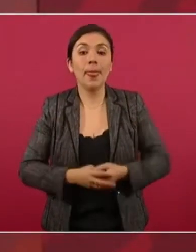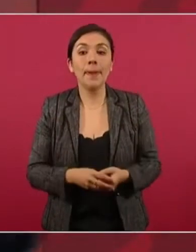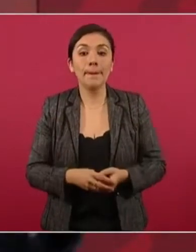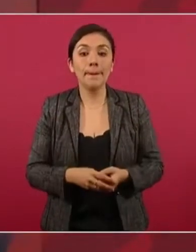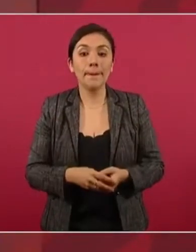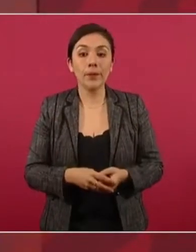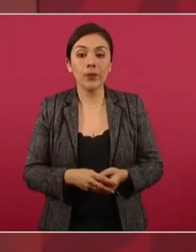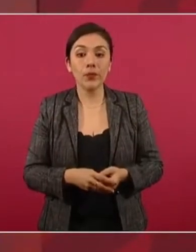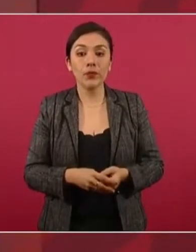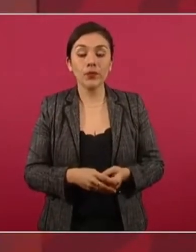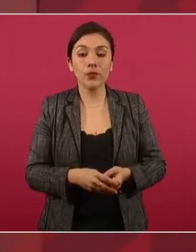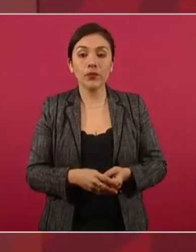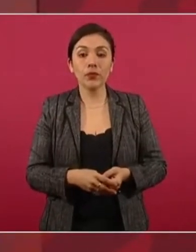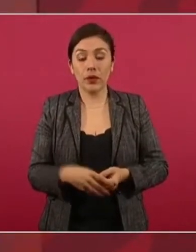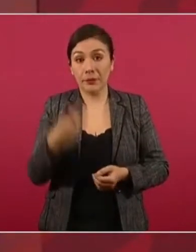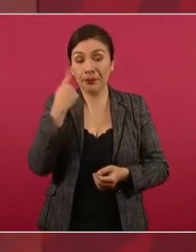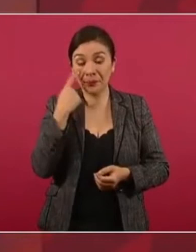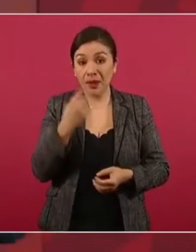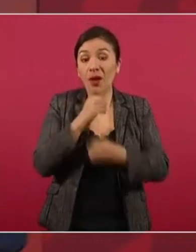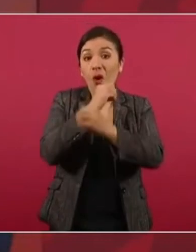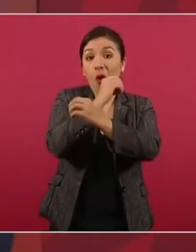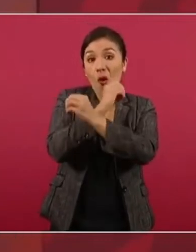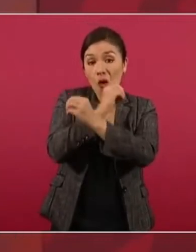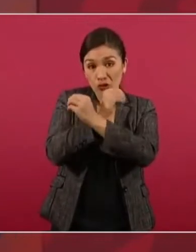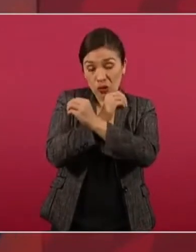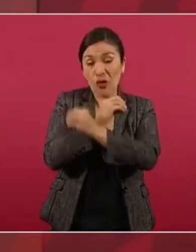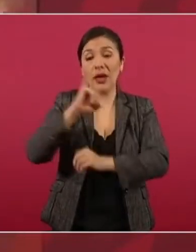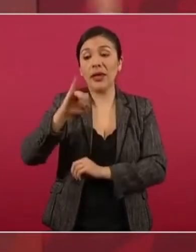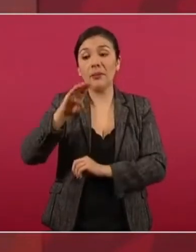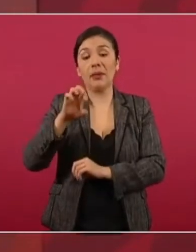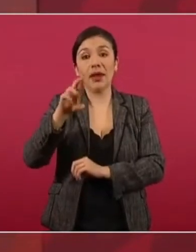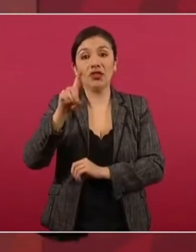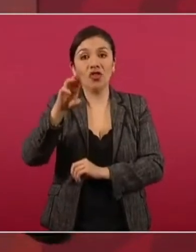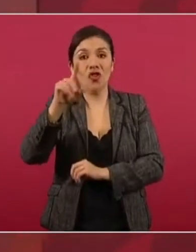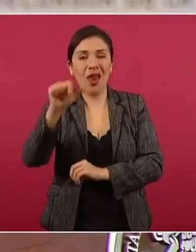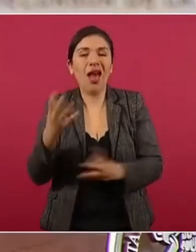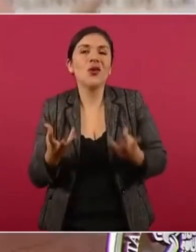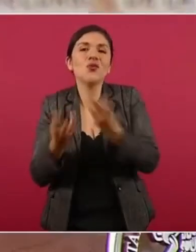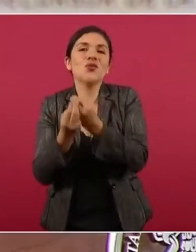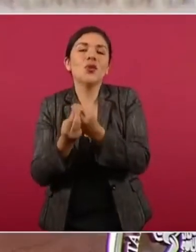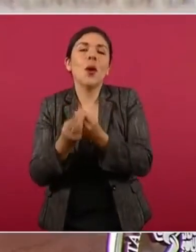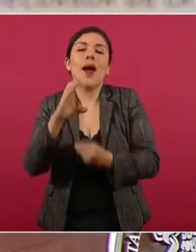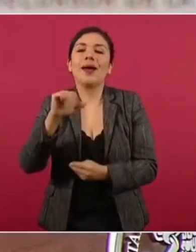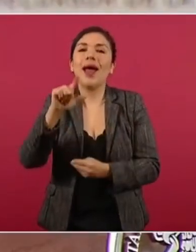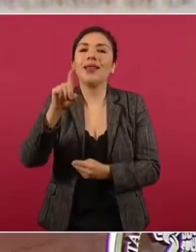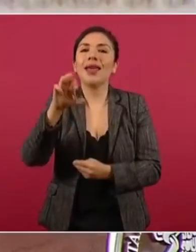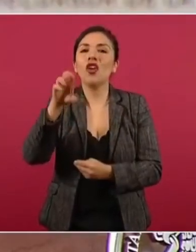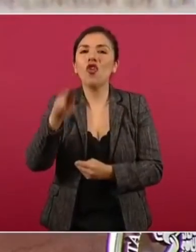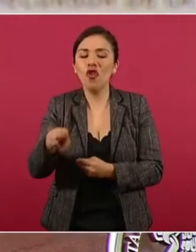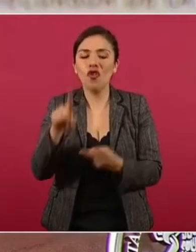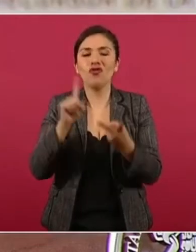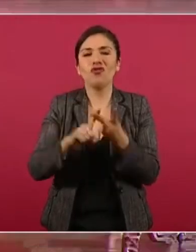O sea, Oxxo y Iberdrola, pues es Calderón, es Claudio X